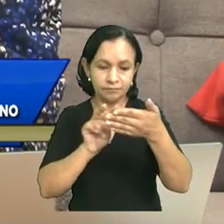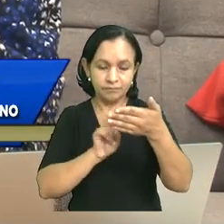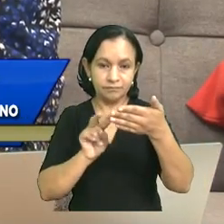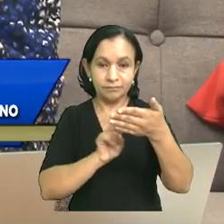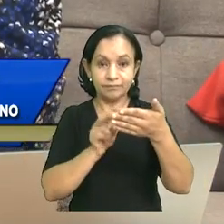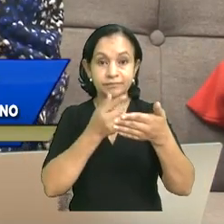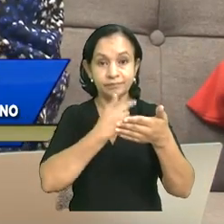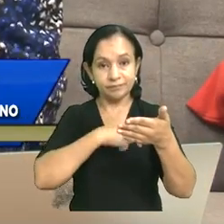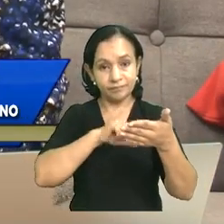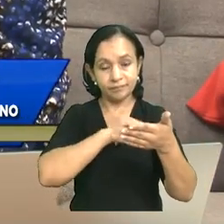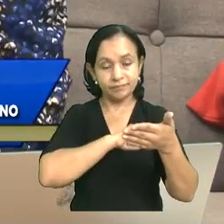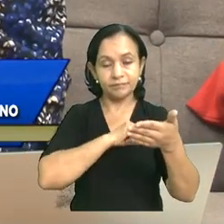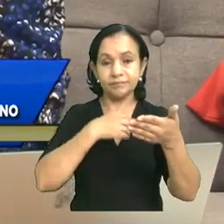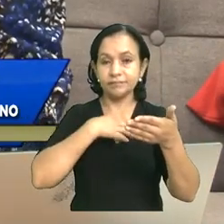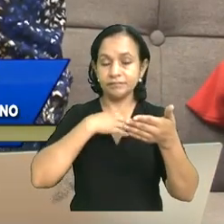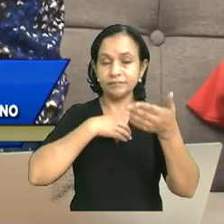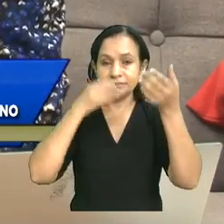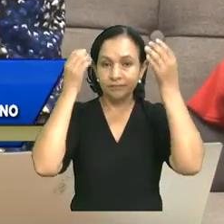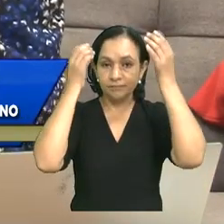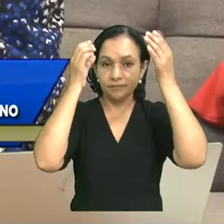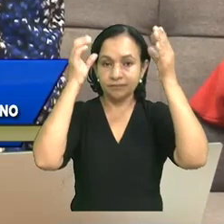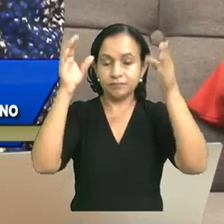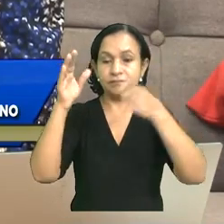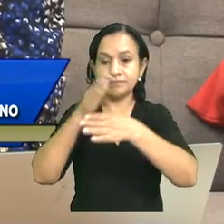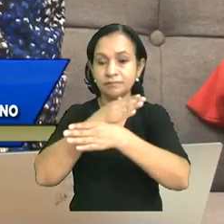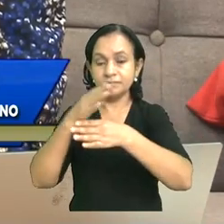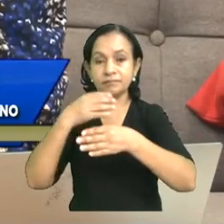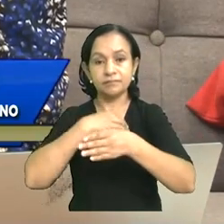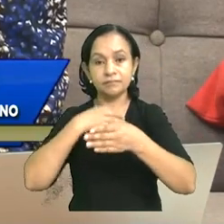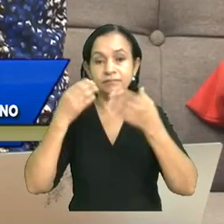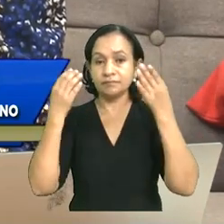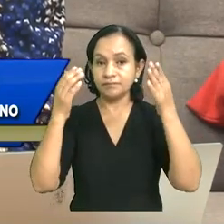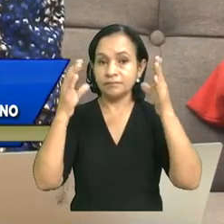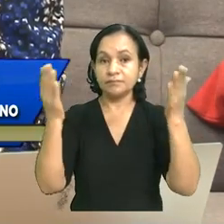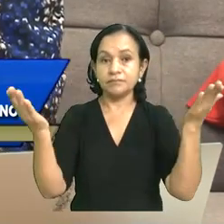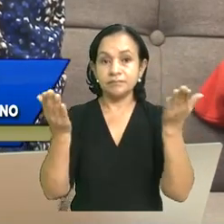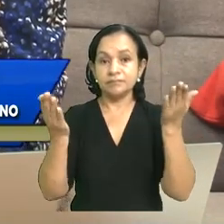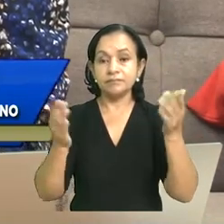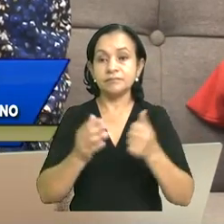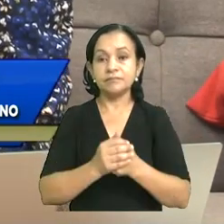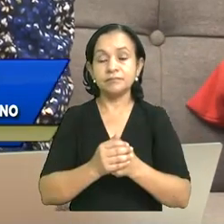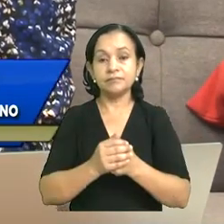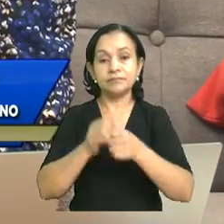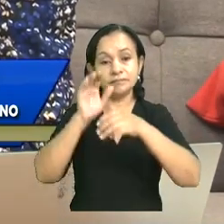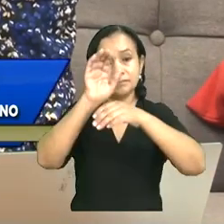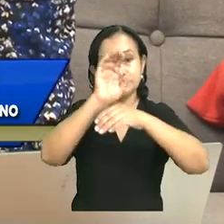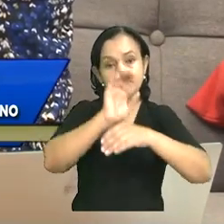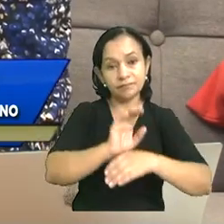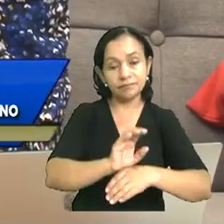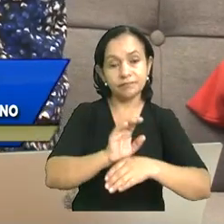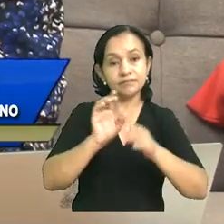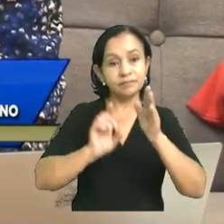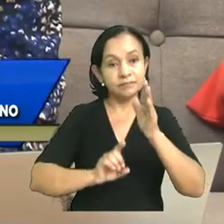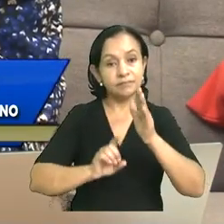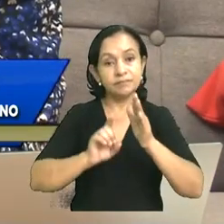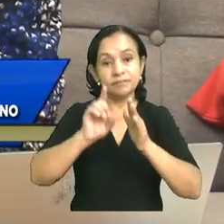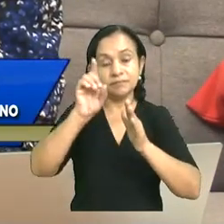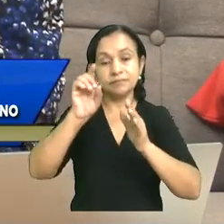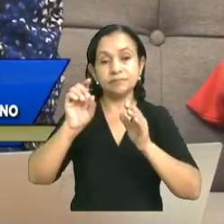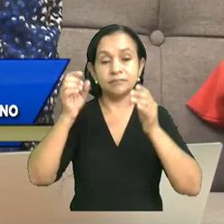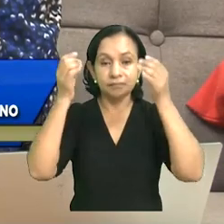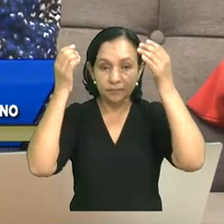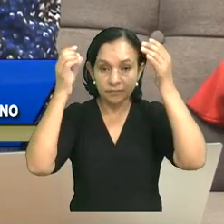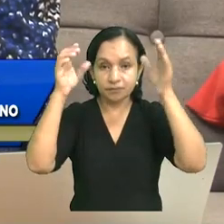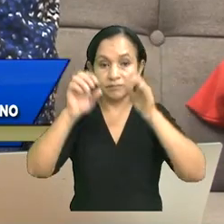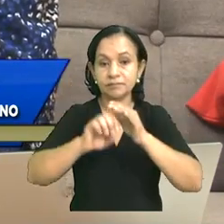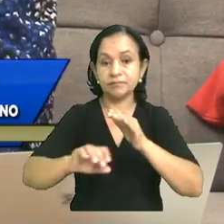promueve nuestra cultura, nuestras artes locales y también las tradiciones para el desarrollo sociocultural